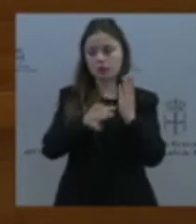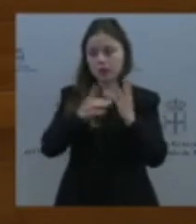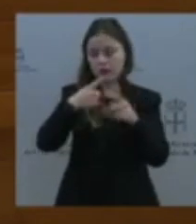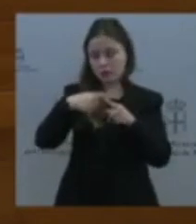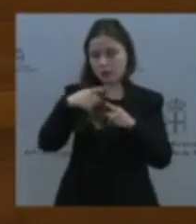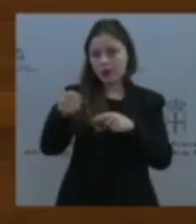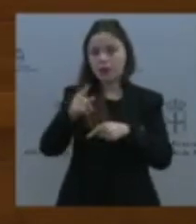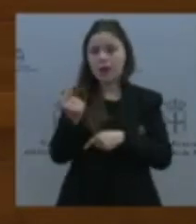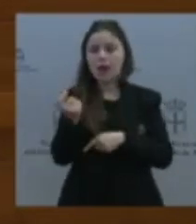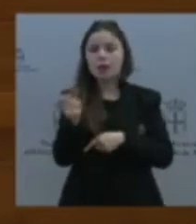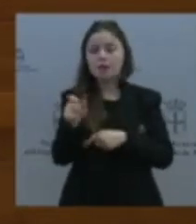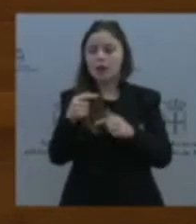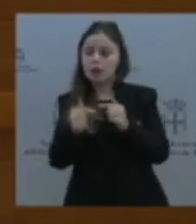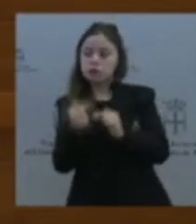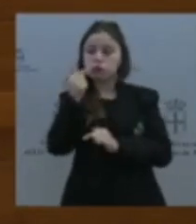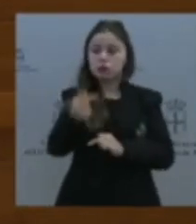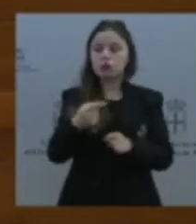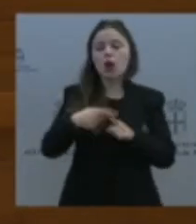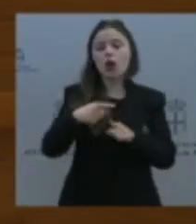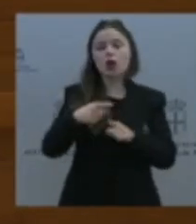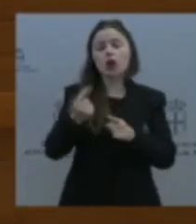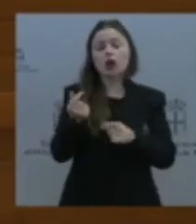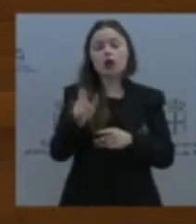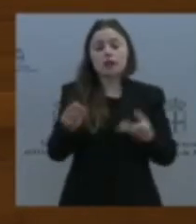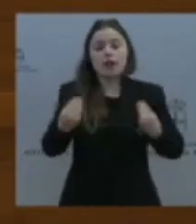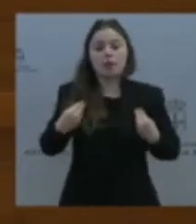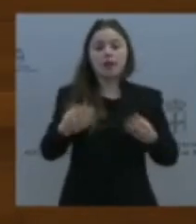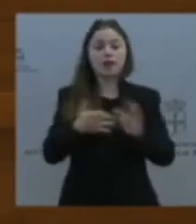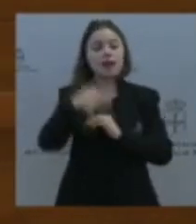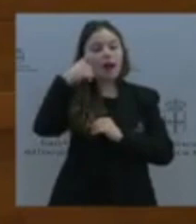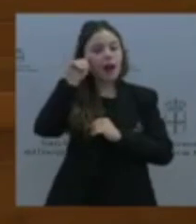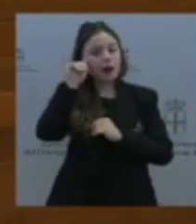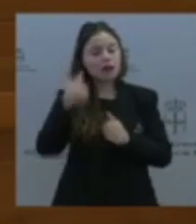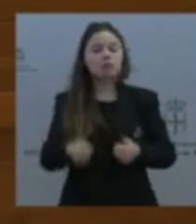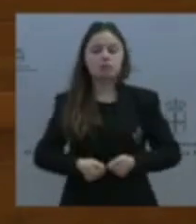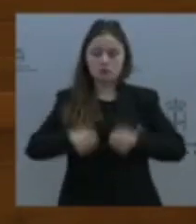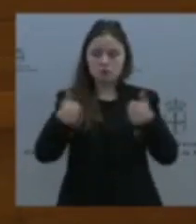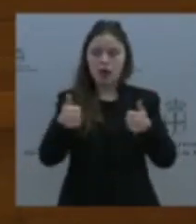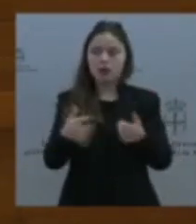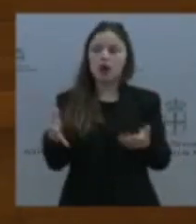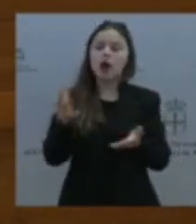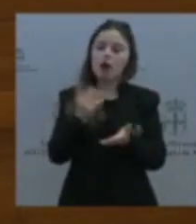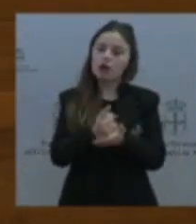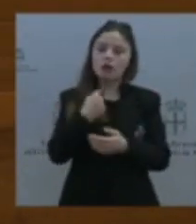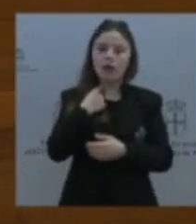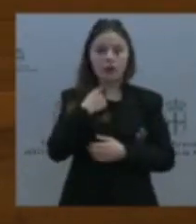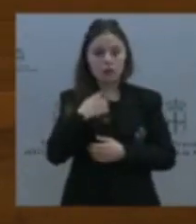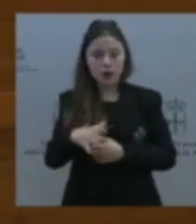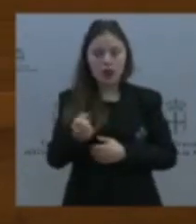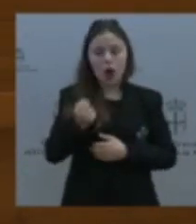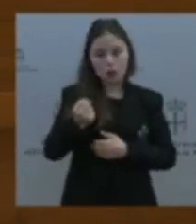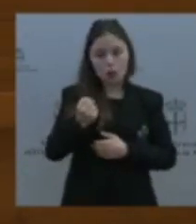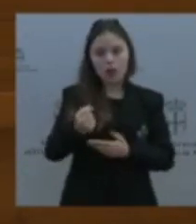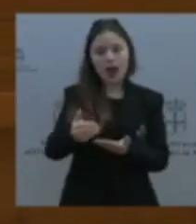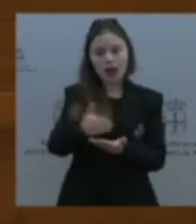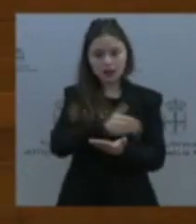vida contribuyó a incrementar este riesgo y redundó en una pérdida de poder adquisitivo generalizado. Ante